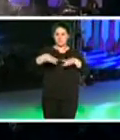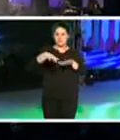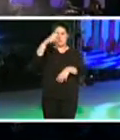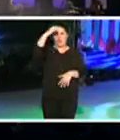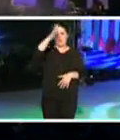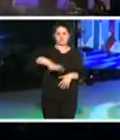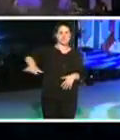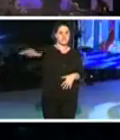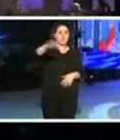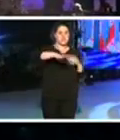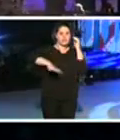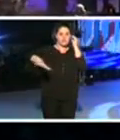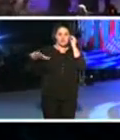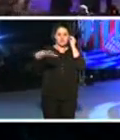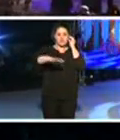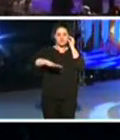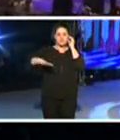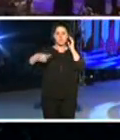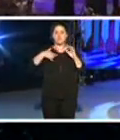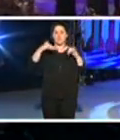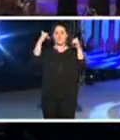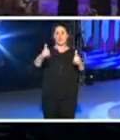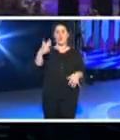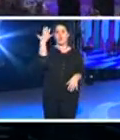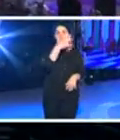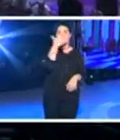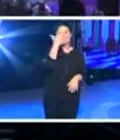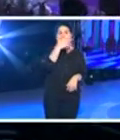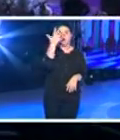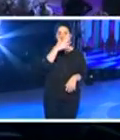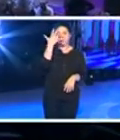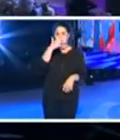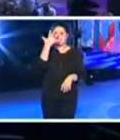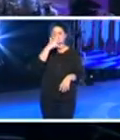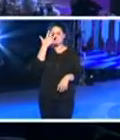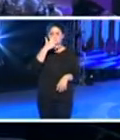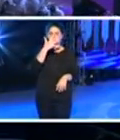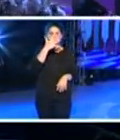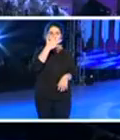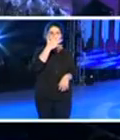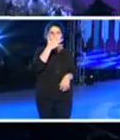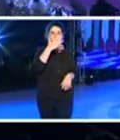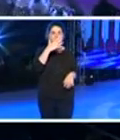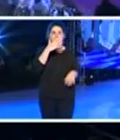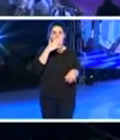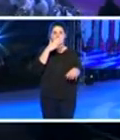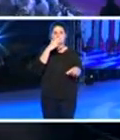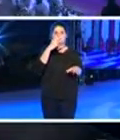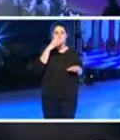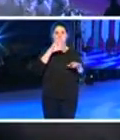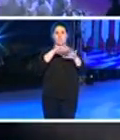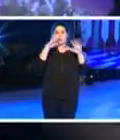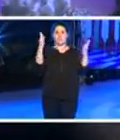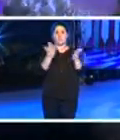Después de una larga espera, llegó el carnaval y con su calor, magia y color se descongelarán para aquí